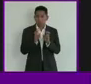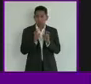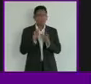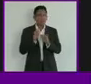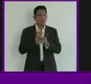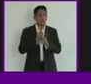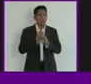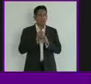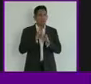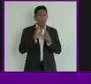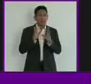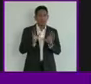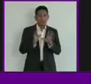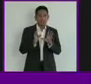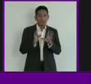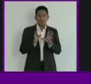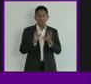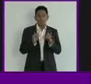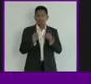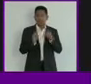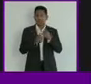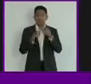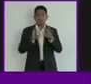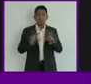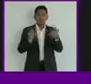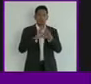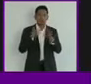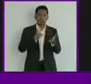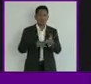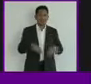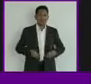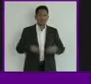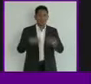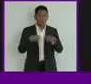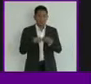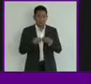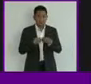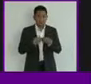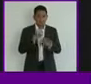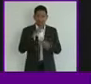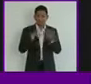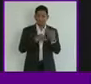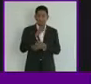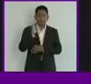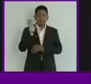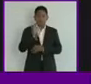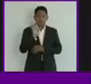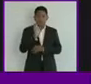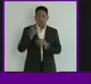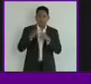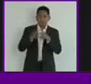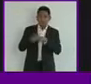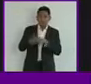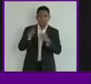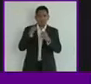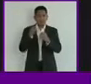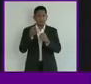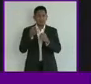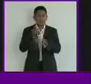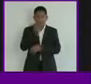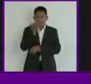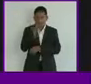a un momento importante de la vida, que pareciera que es que todo empieza en la educación, todo empieza en la capacitación, necesitamos capacitarnos, y la educación empieza en